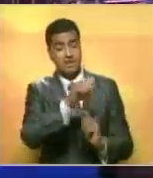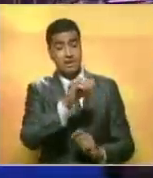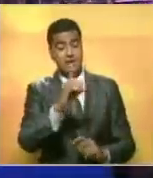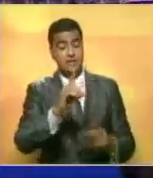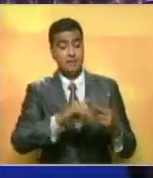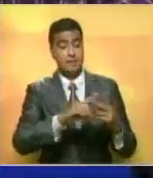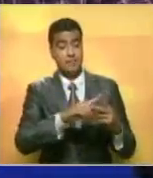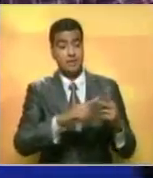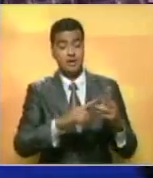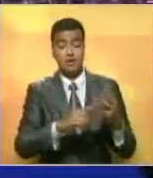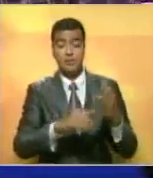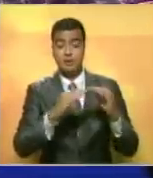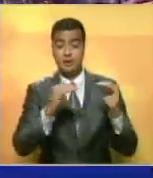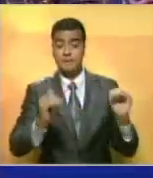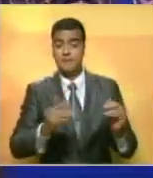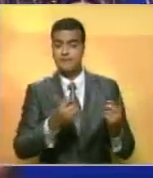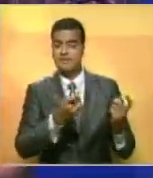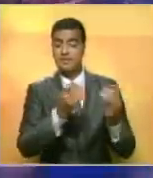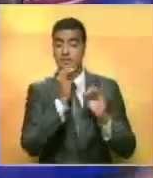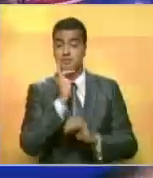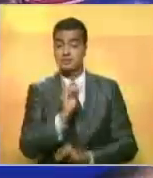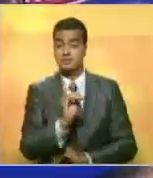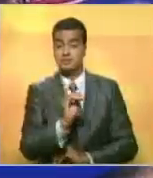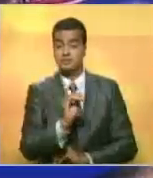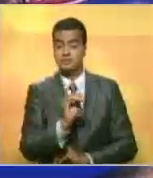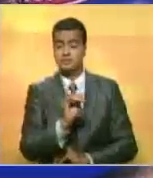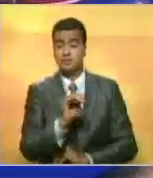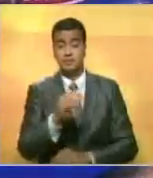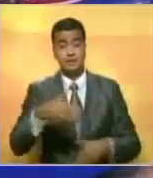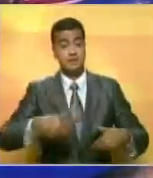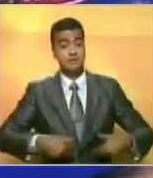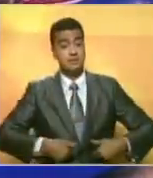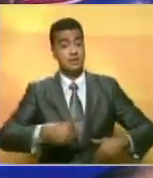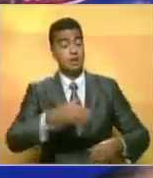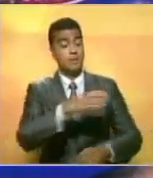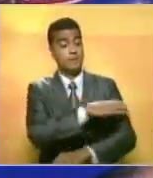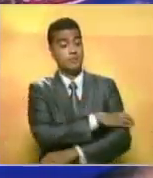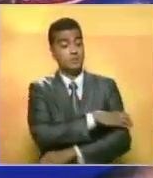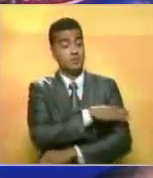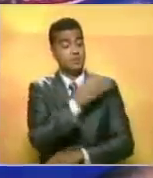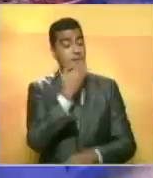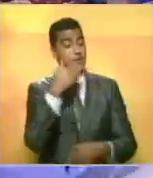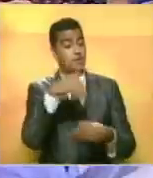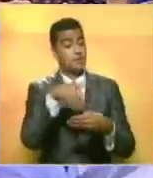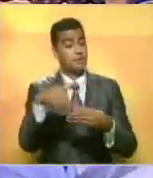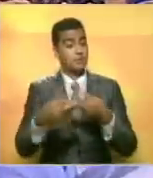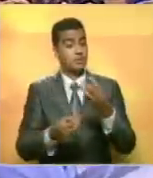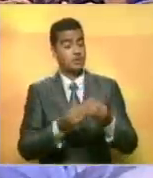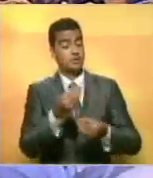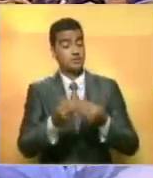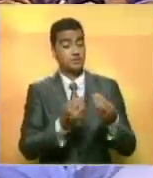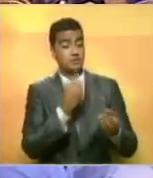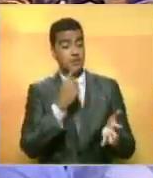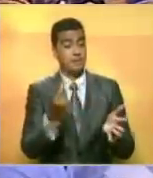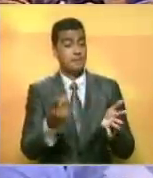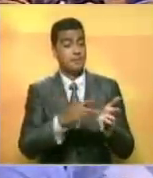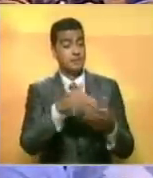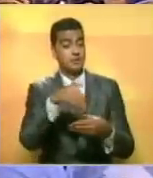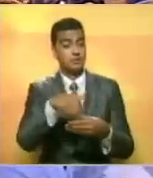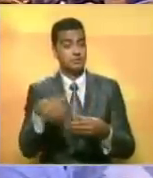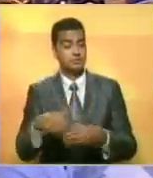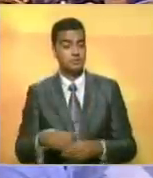López y a mud son por desinformación briquet insiste en que la oposición mejoró en votos y organización pide participar en las